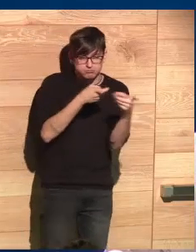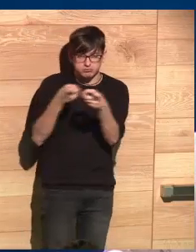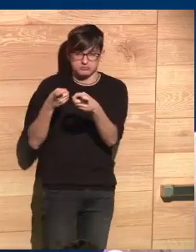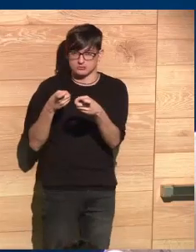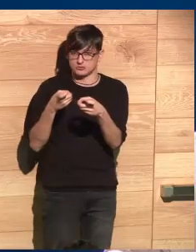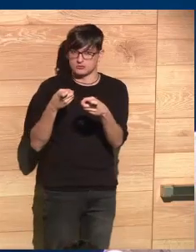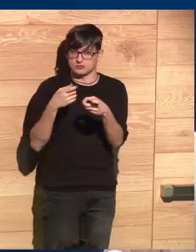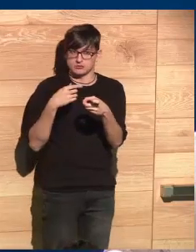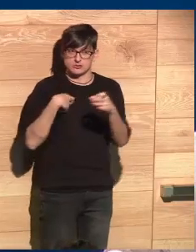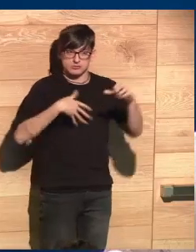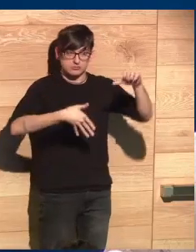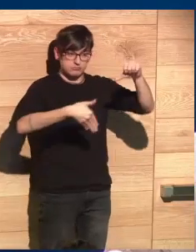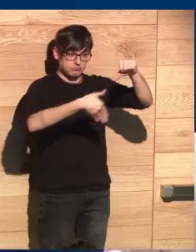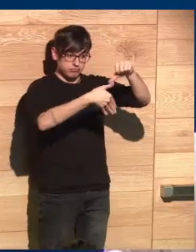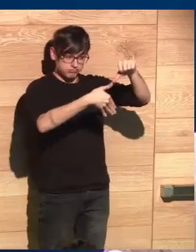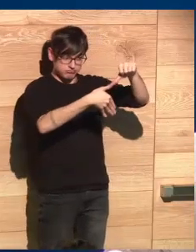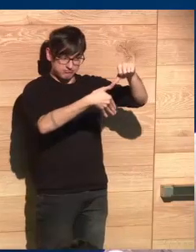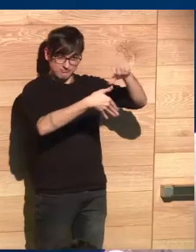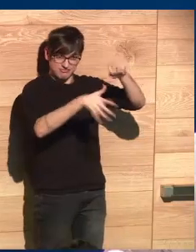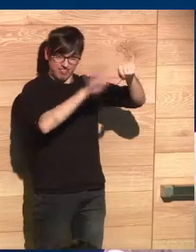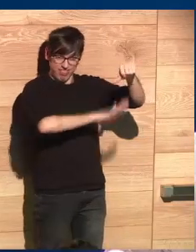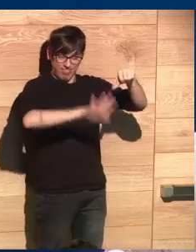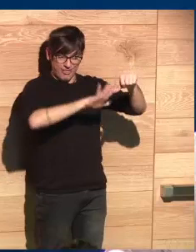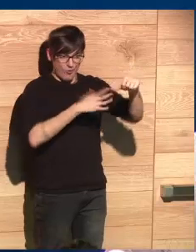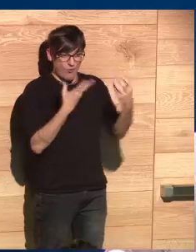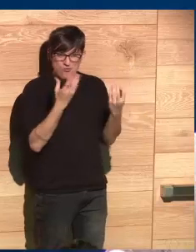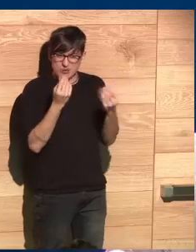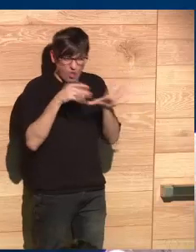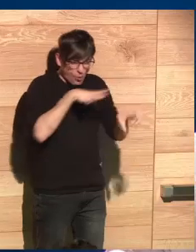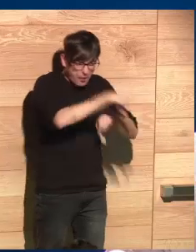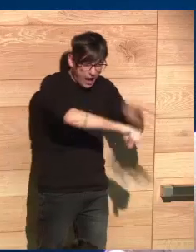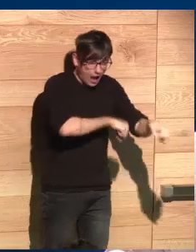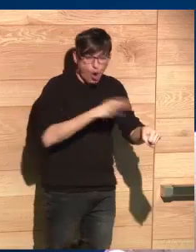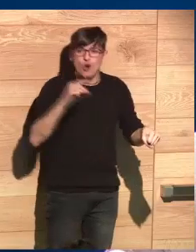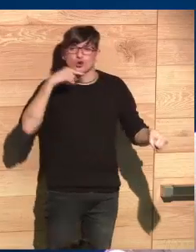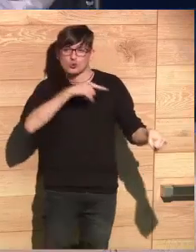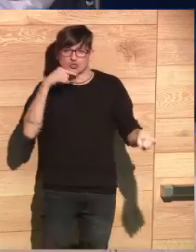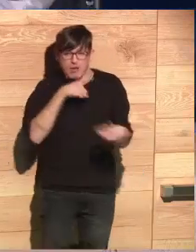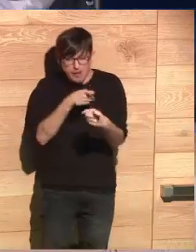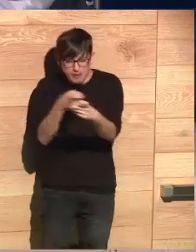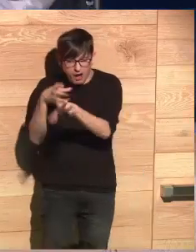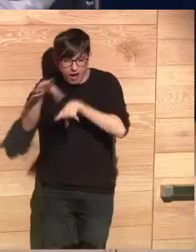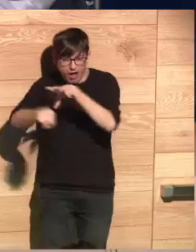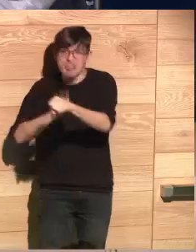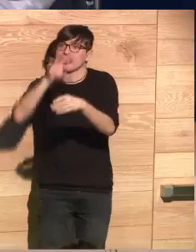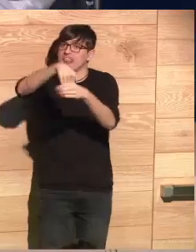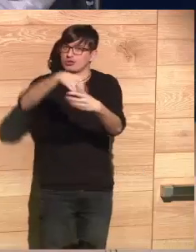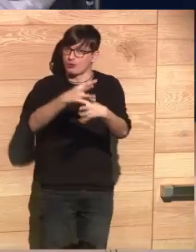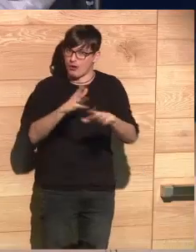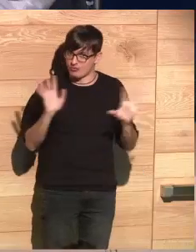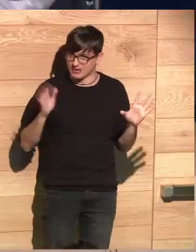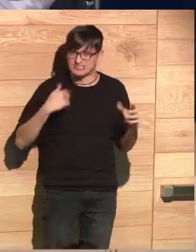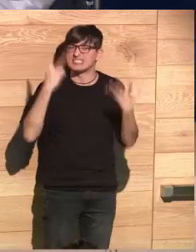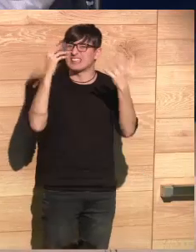invadido Latinoamérica, pero miles de veces. Y son todos... O Rusia. Bueno, Rusia ya no te digo. Rusia debo de haberla conquistado ya como 7